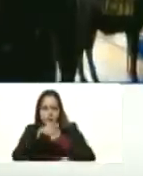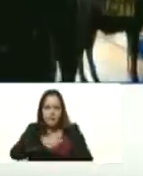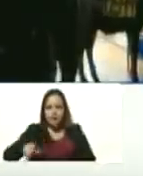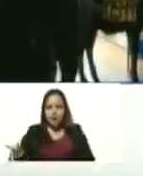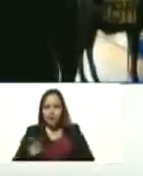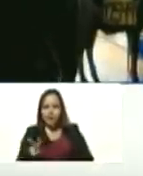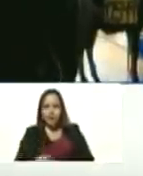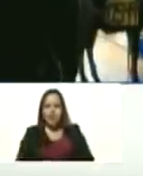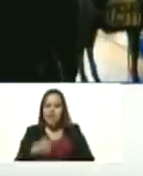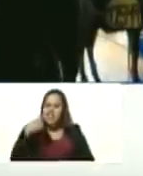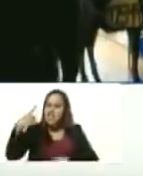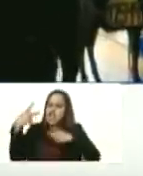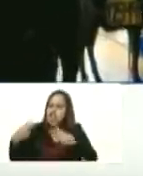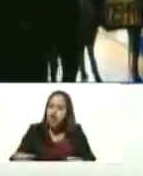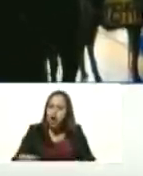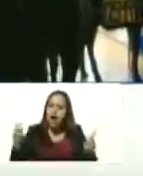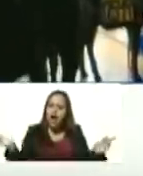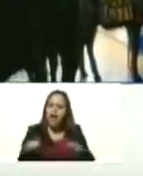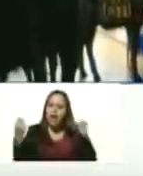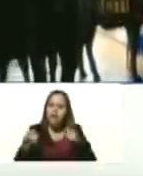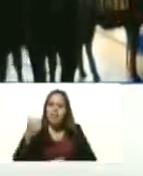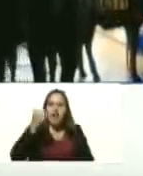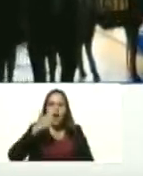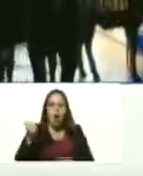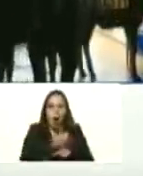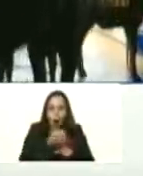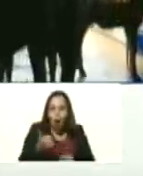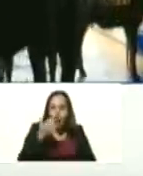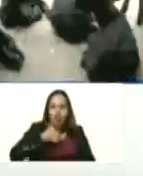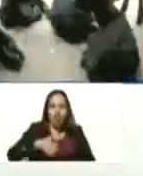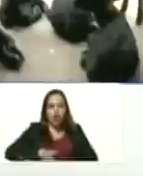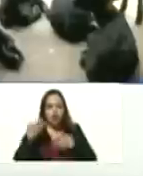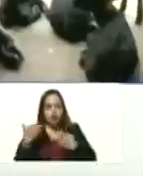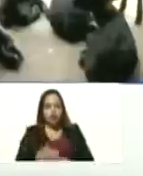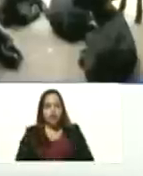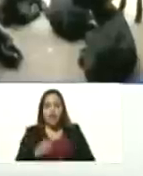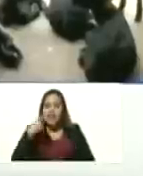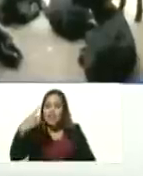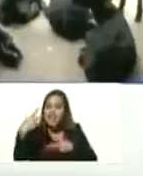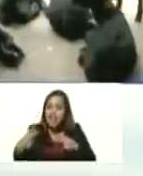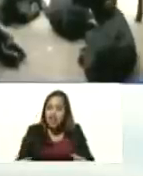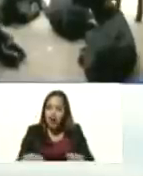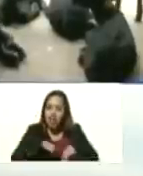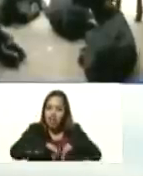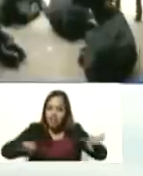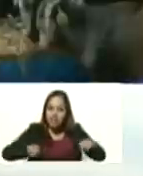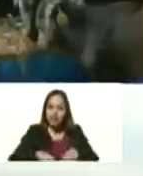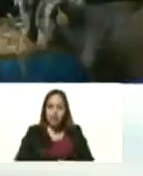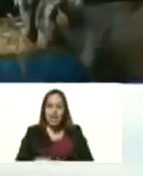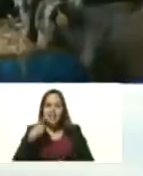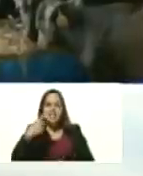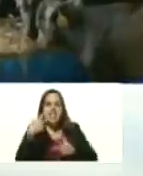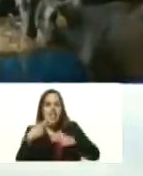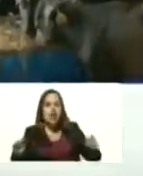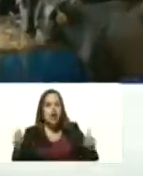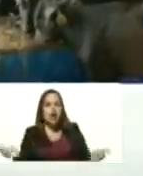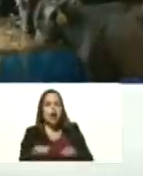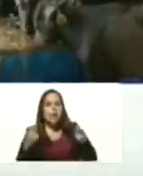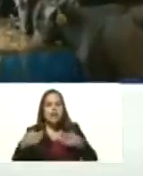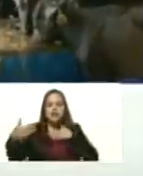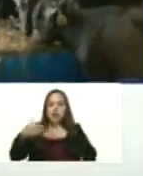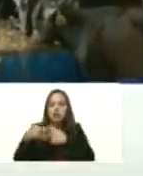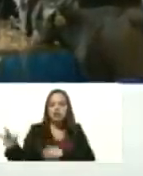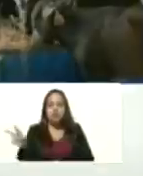diles que no a la campaña del odio dice que no a la campaña de división dealer que no a la campaña contra